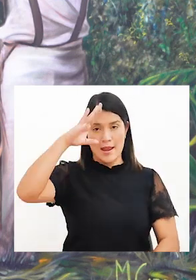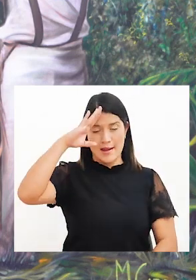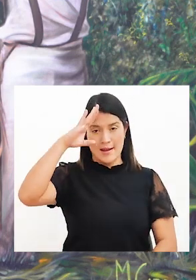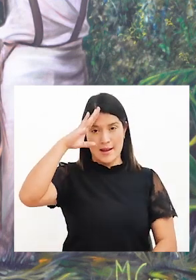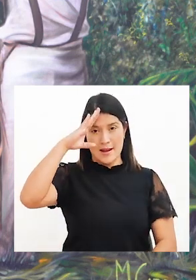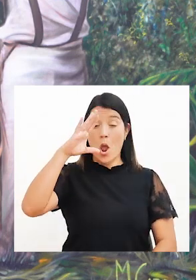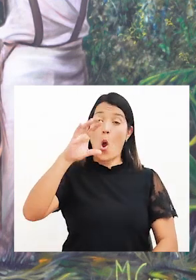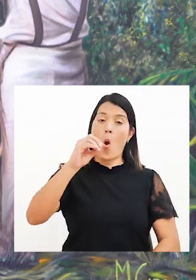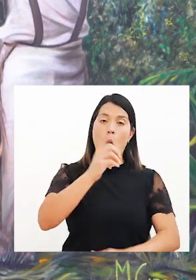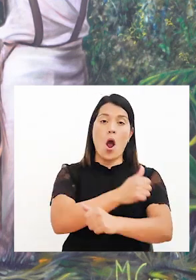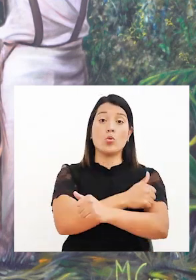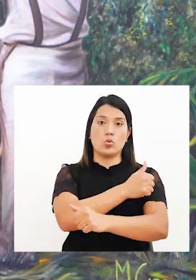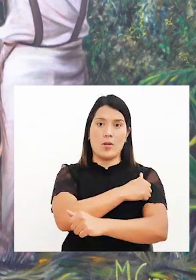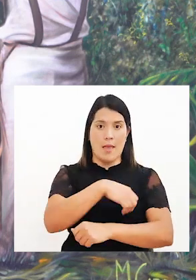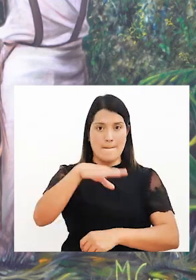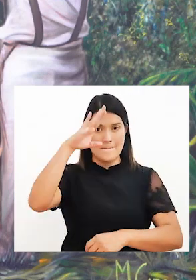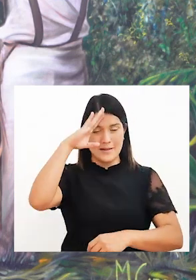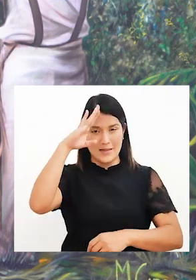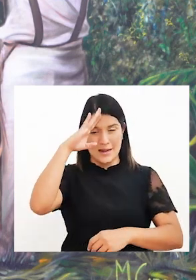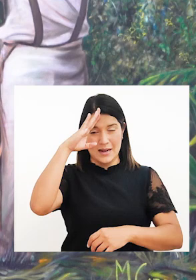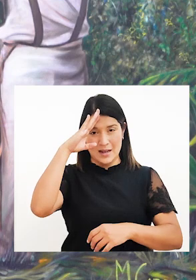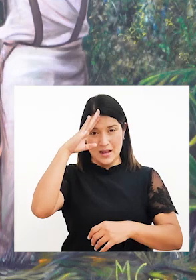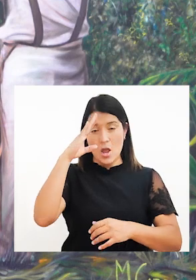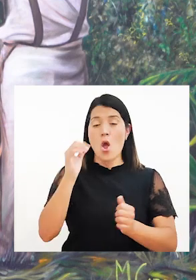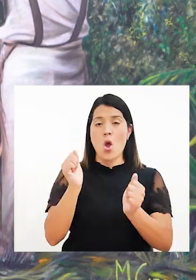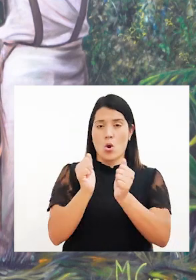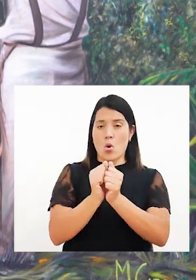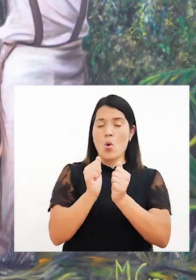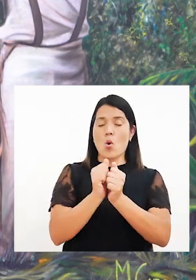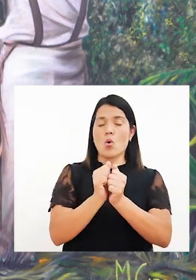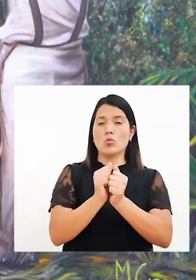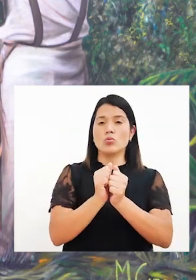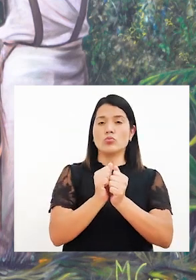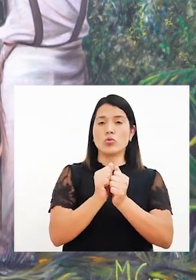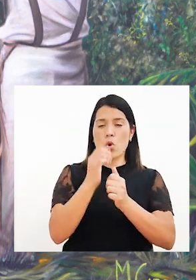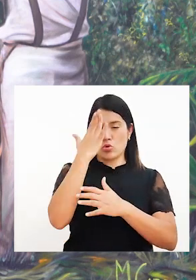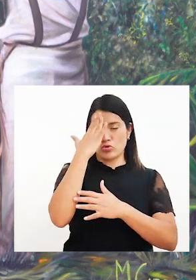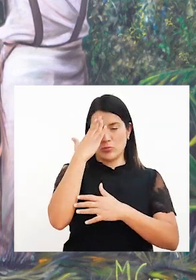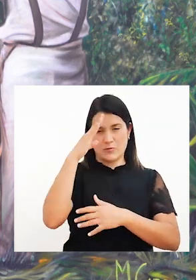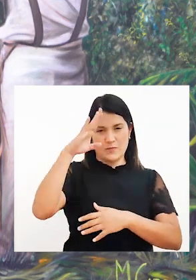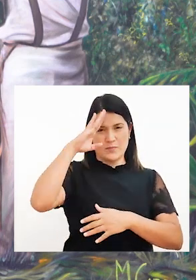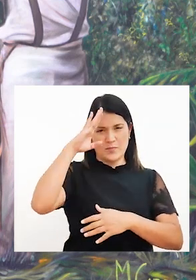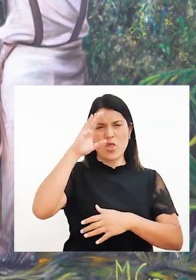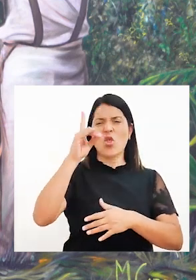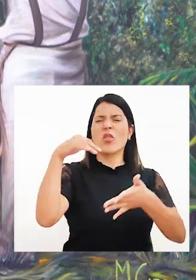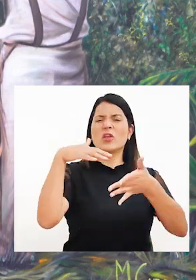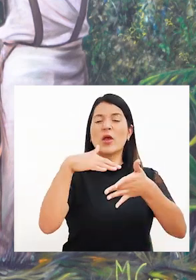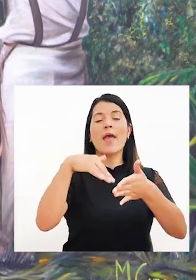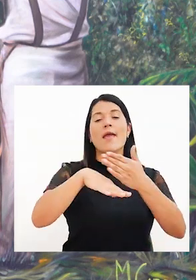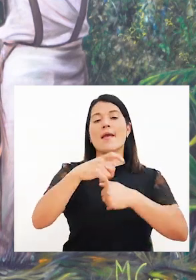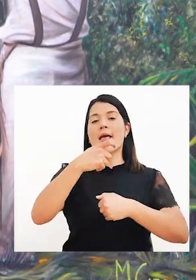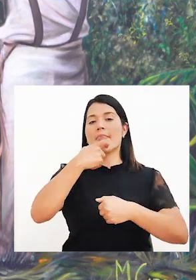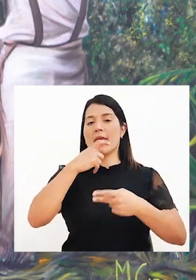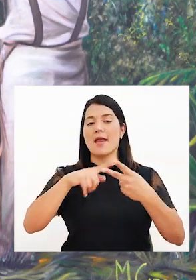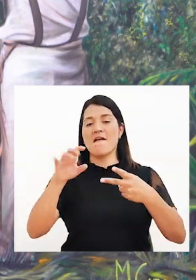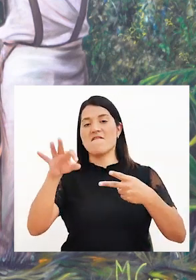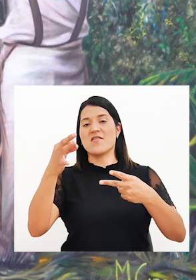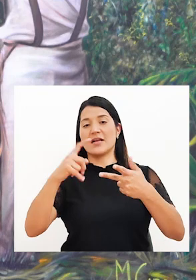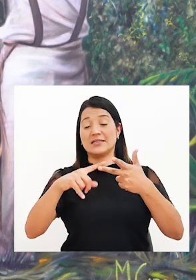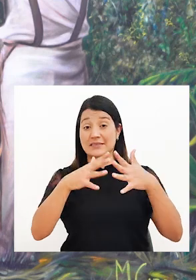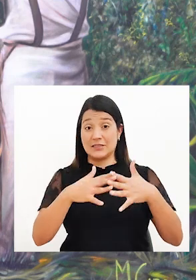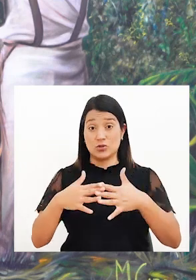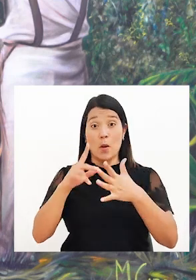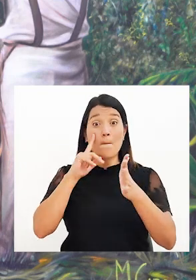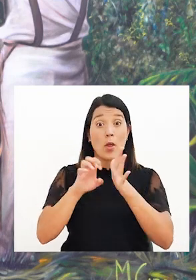o autoridades militares con formación militar en Inglaterra, en Francia, en los Estados Unidos. Por ejemplo, el combate de